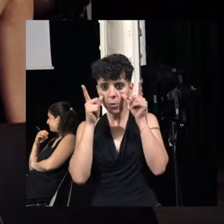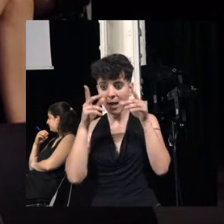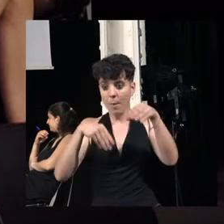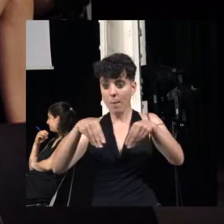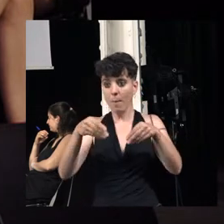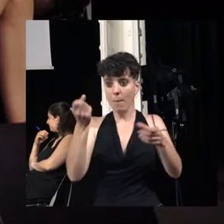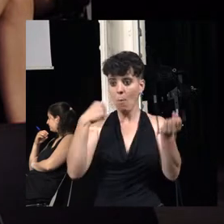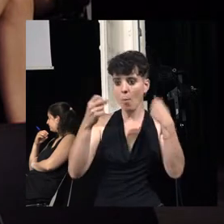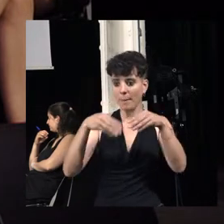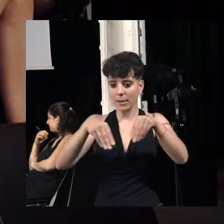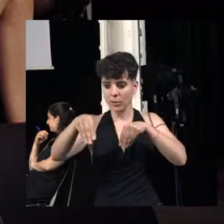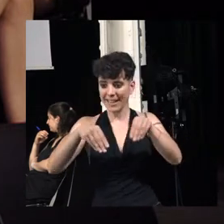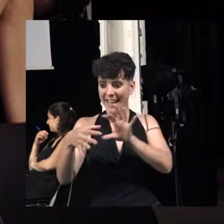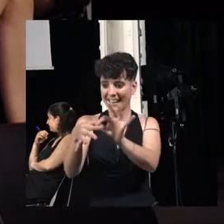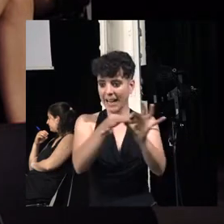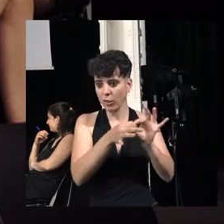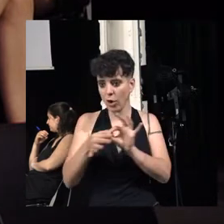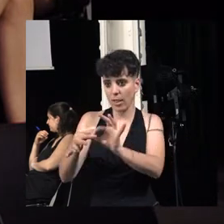relación las unas con las otras,